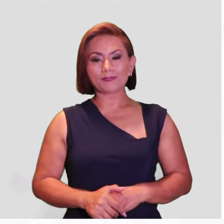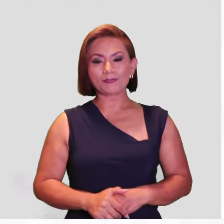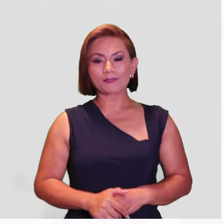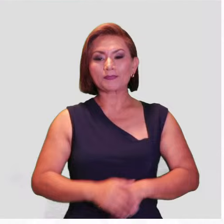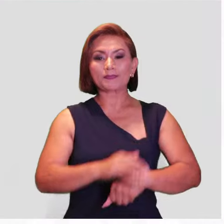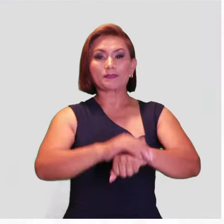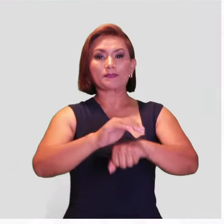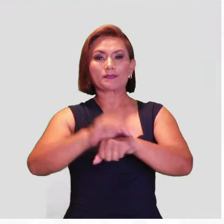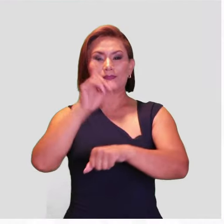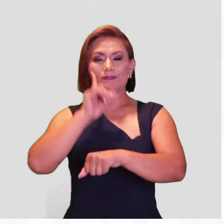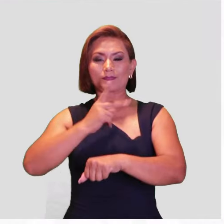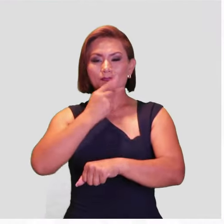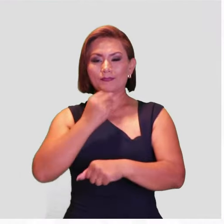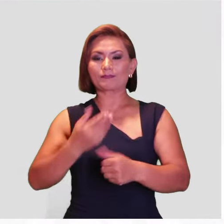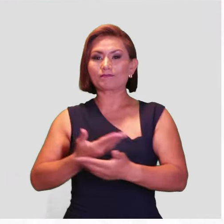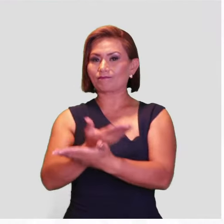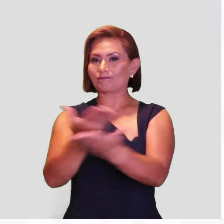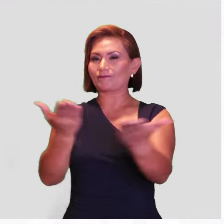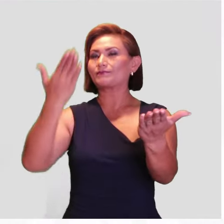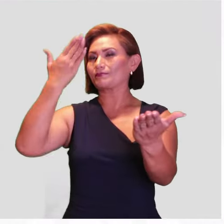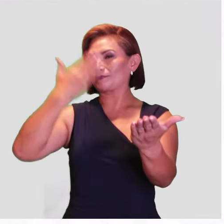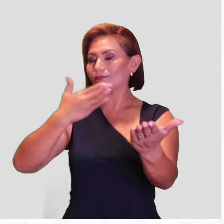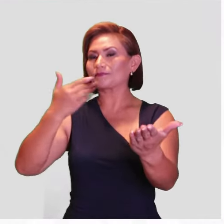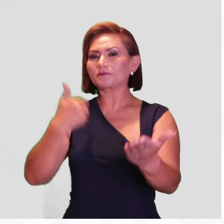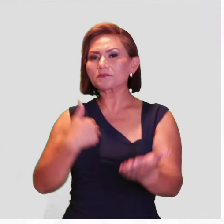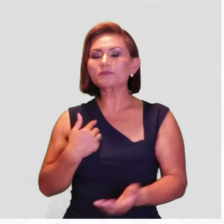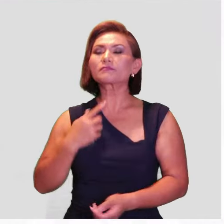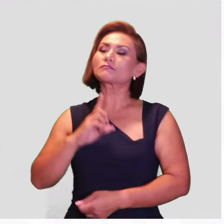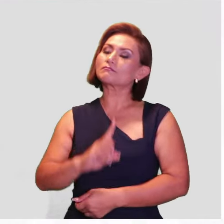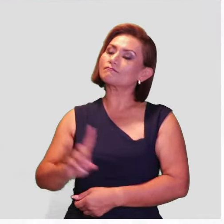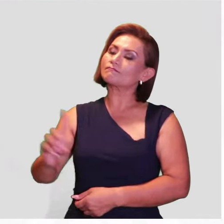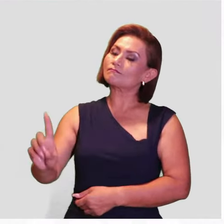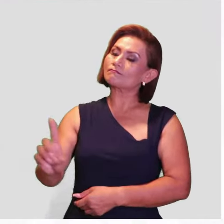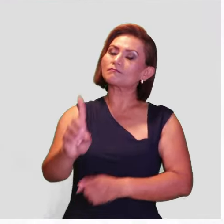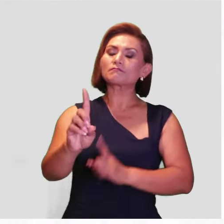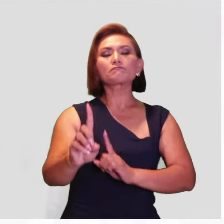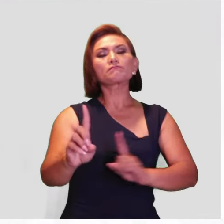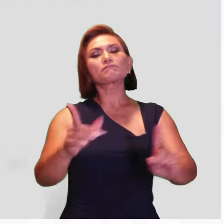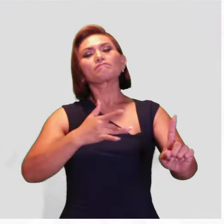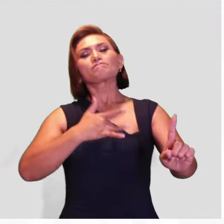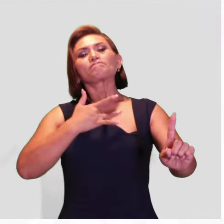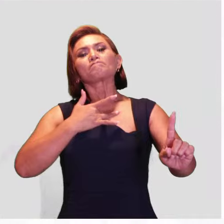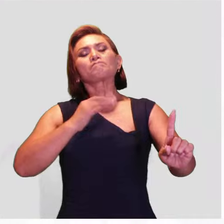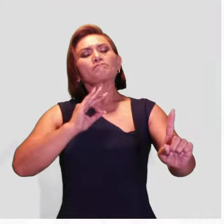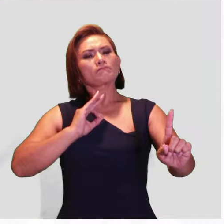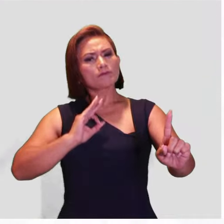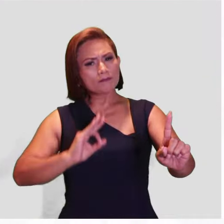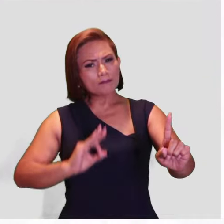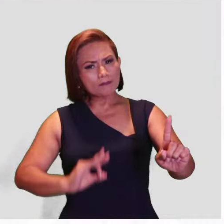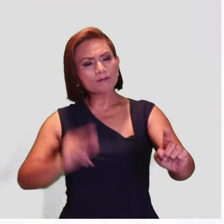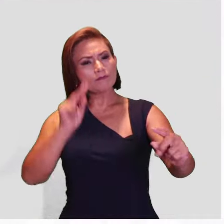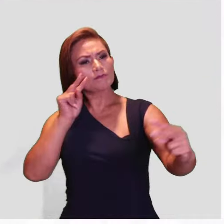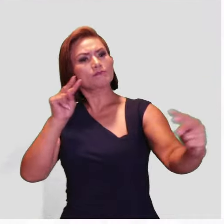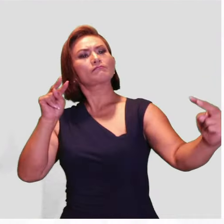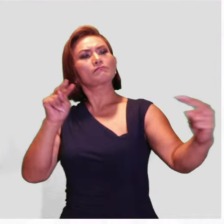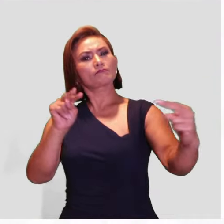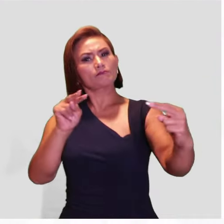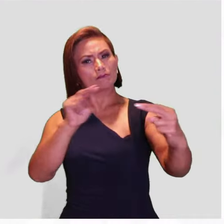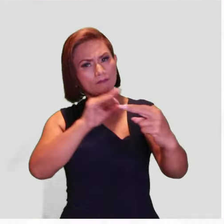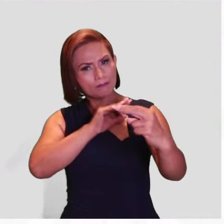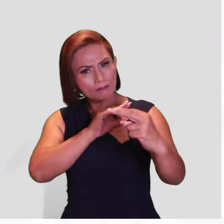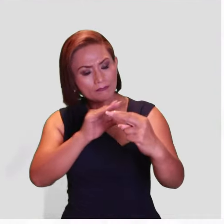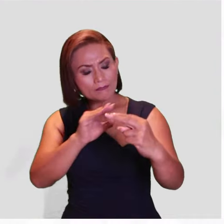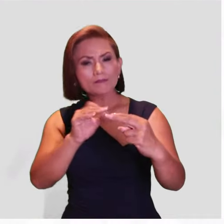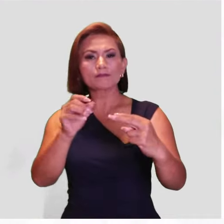Amigas y amigos, ustedes saben que puedo caminar tranquilo y verles a los ojos. Y quiero, por supuesto, una vez más hacer un planteamiento